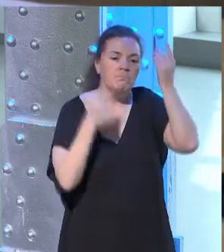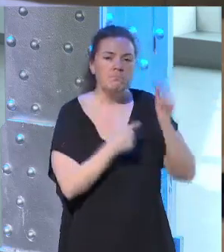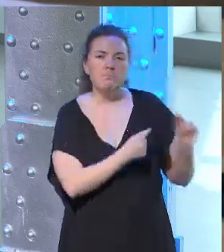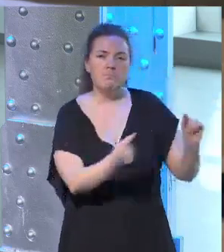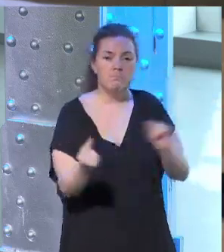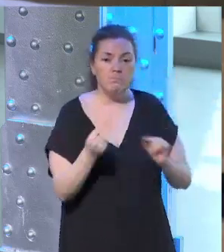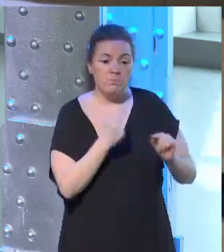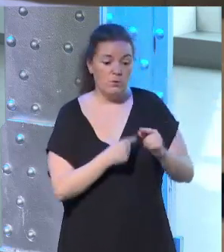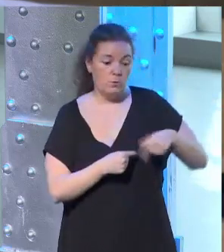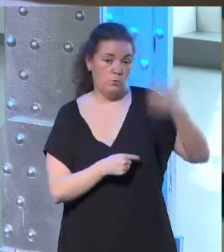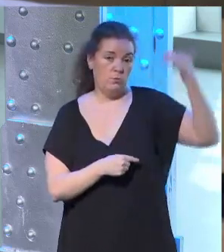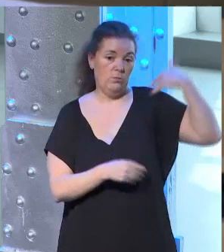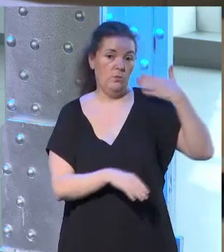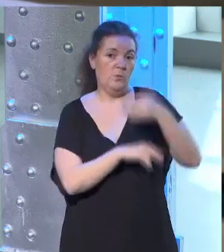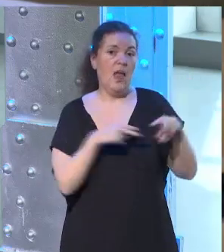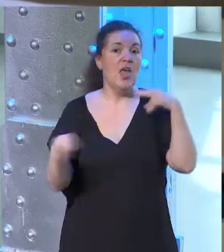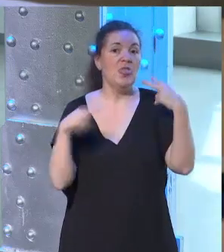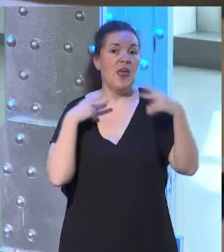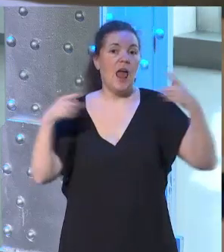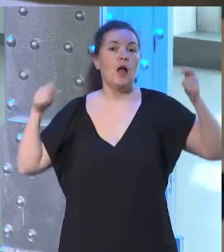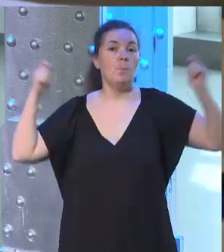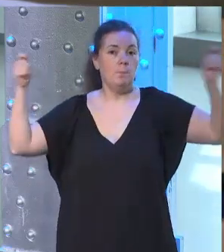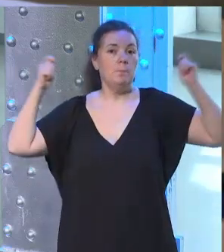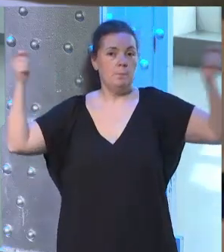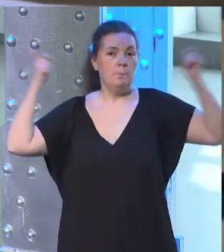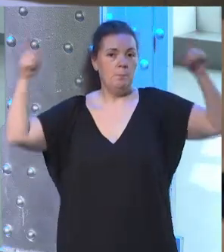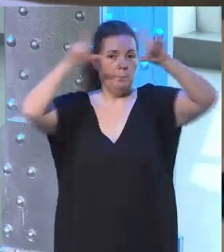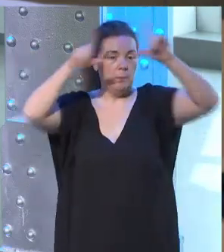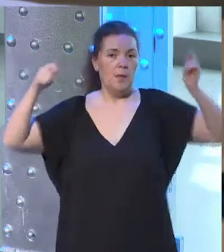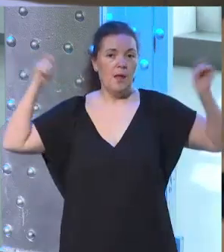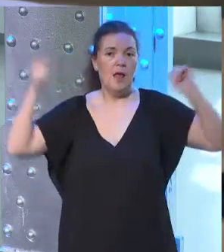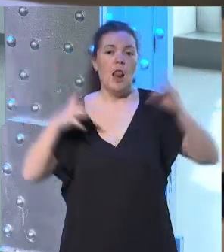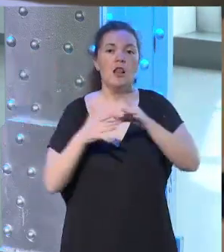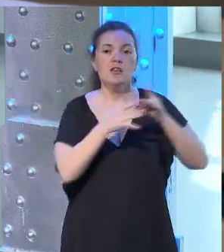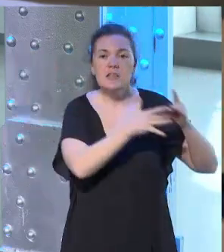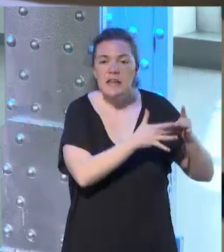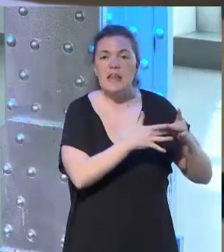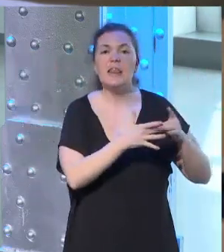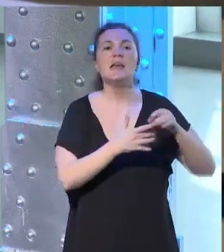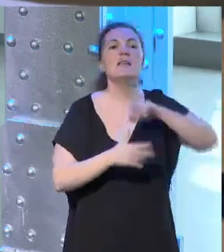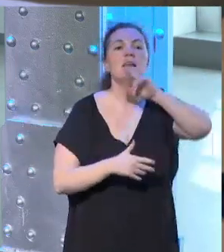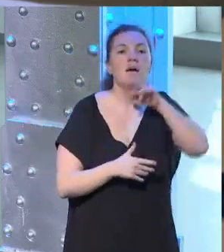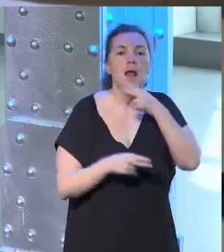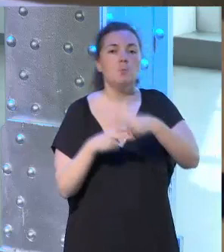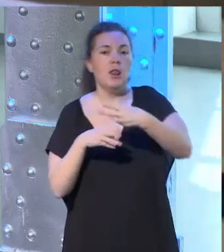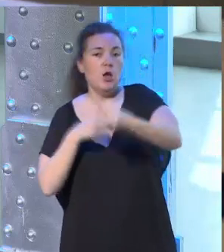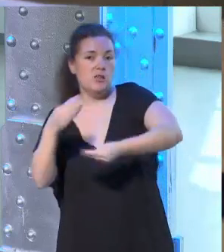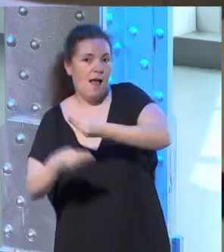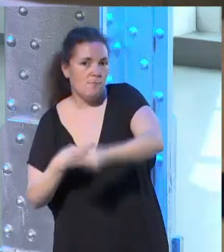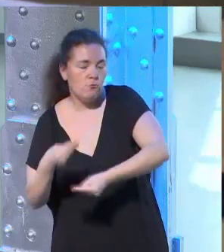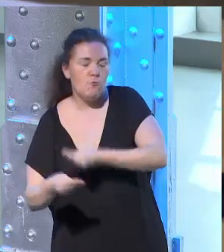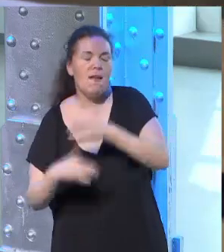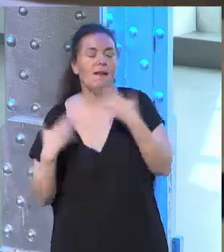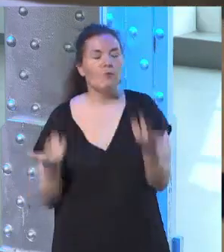en la cena en la que nosotros habíamos entrado con la pancarta de los líderes hablan, los políticos hablan, los líderes actúan, pues eran políticos. Y